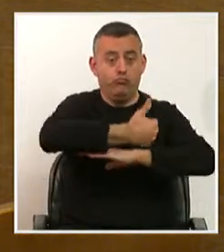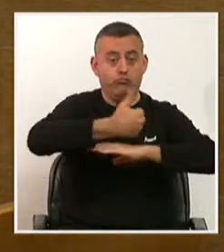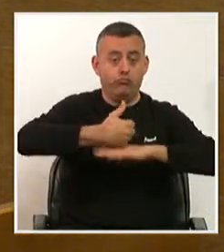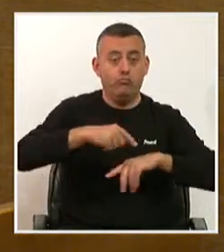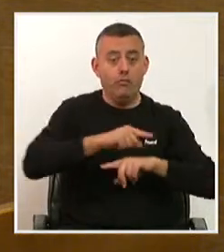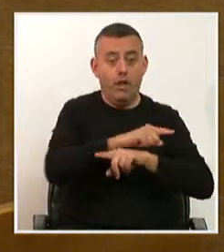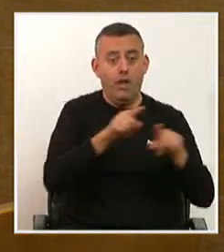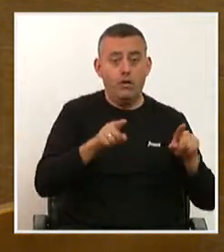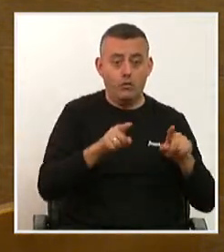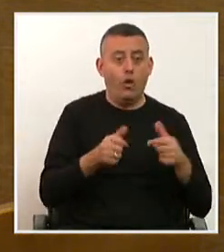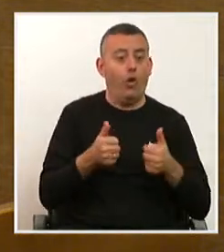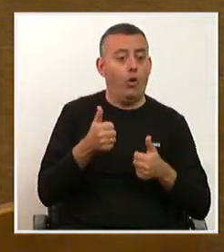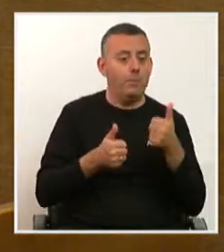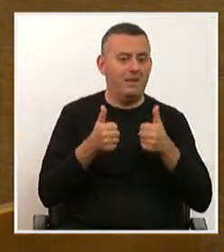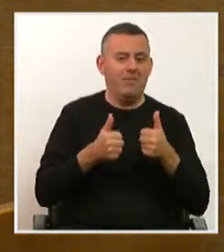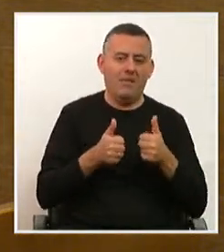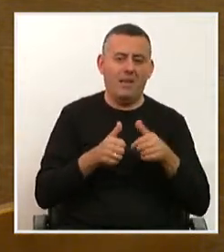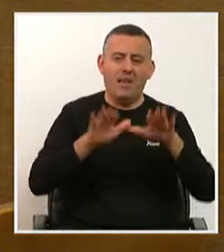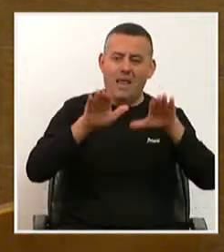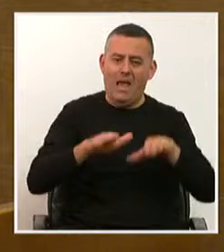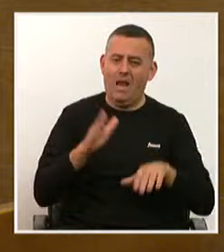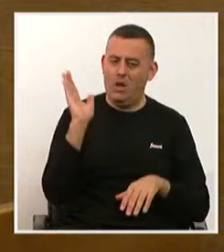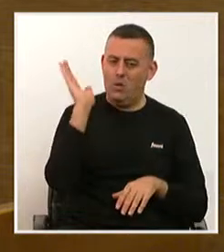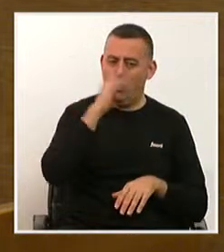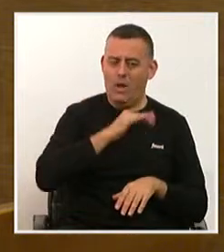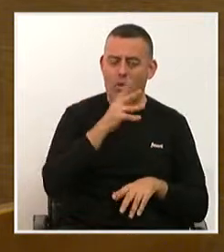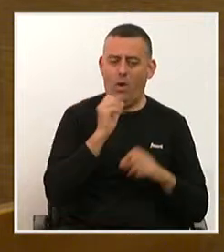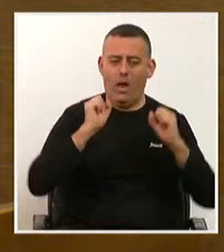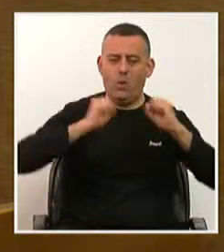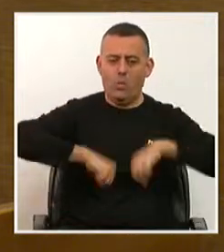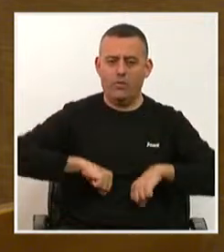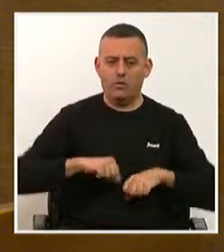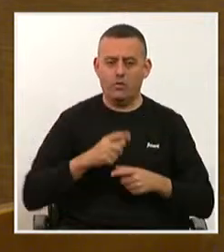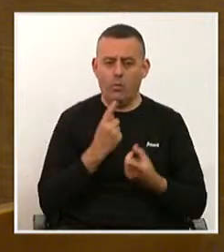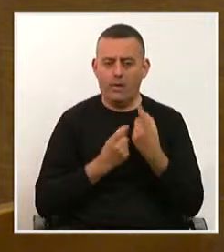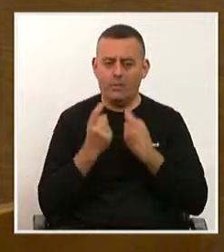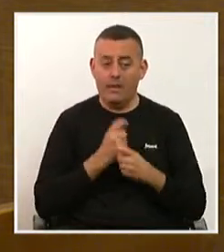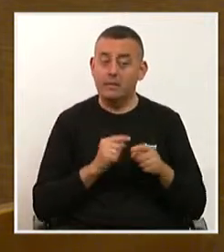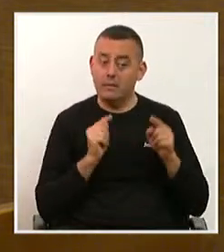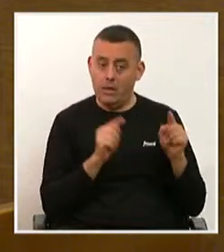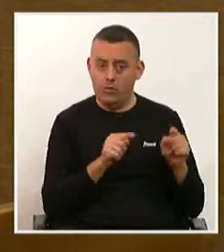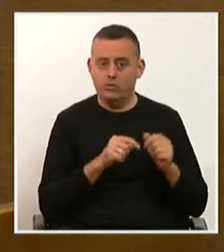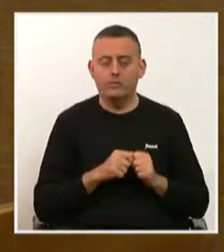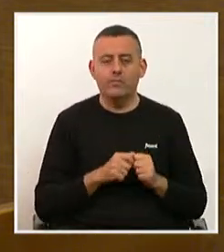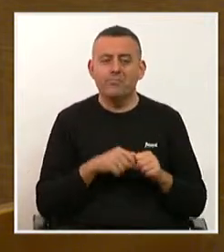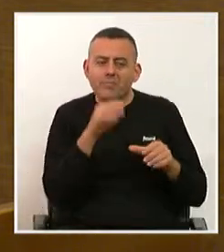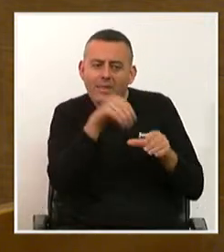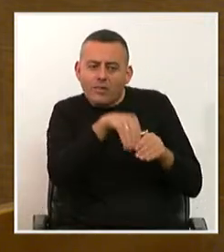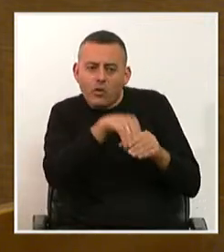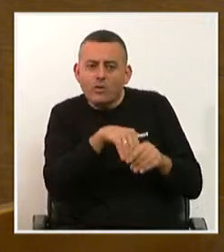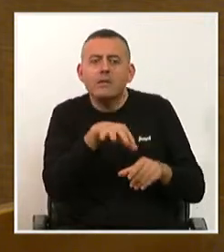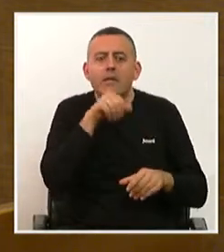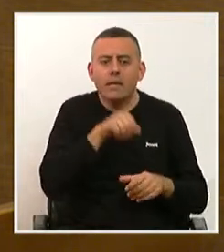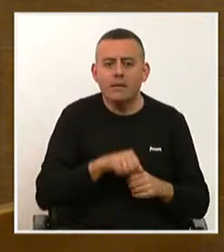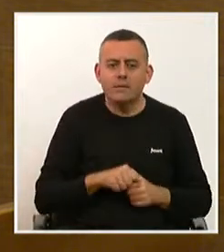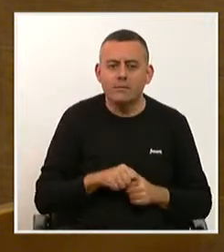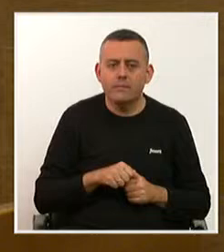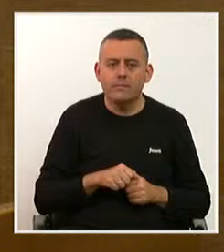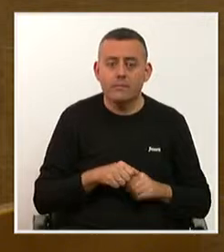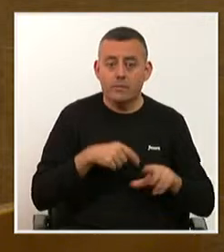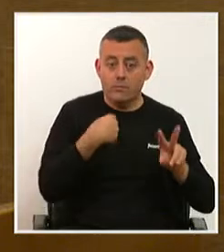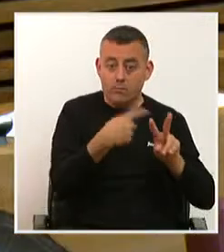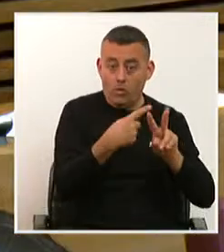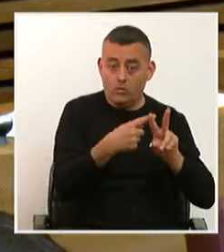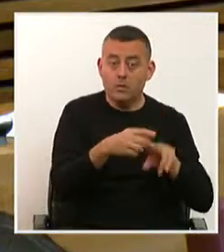la competencia acord comercial ap este conglom de poders son vox